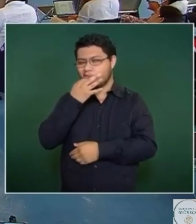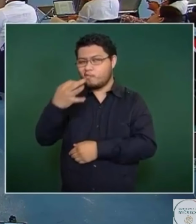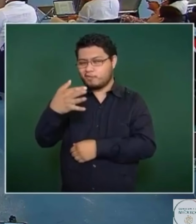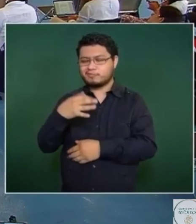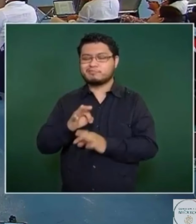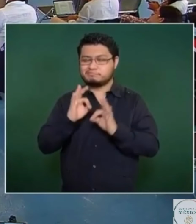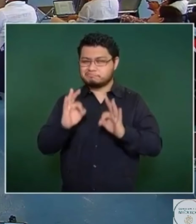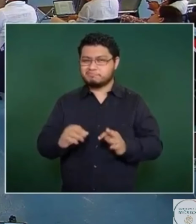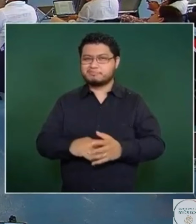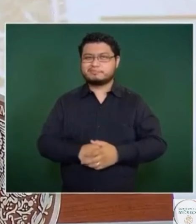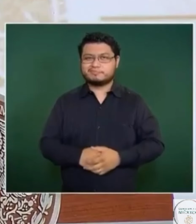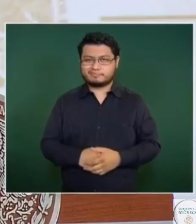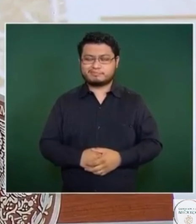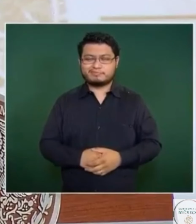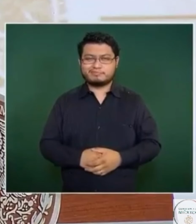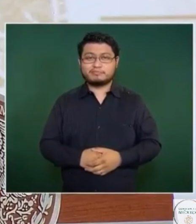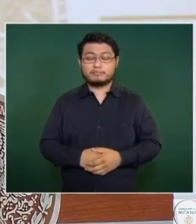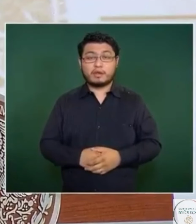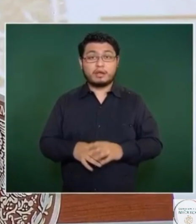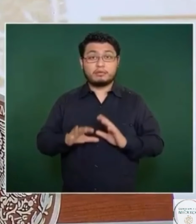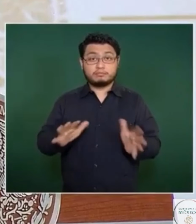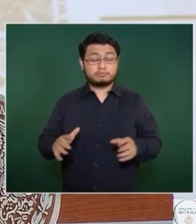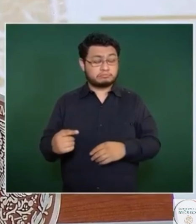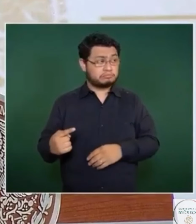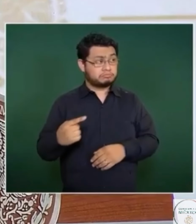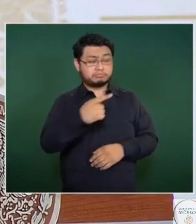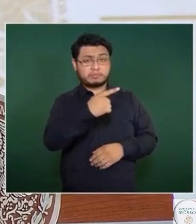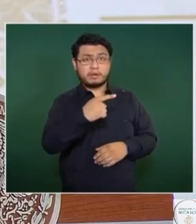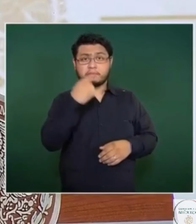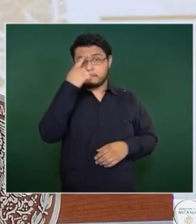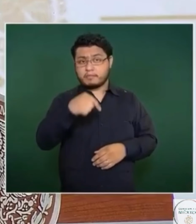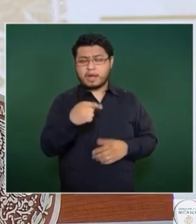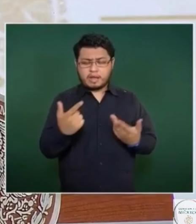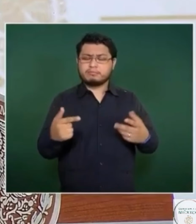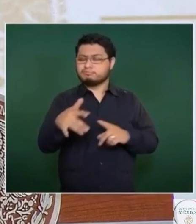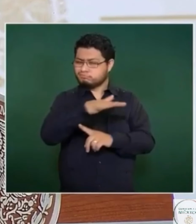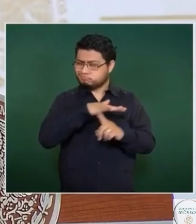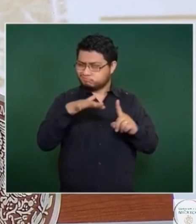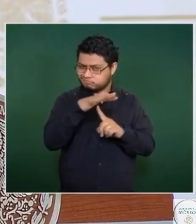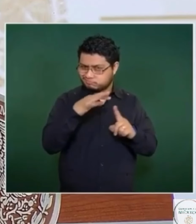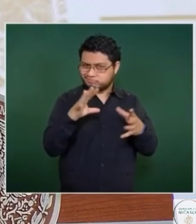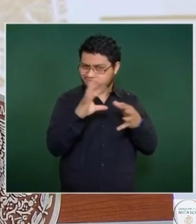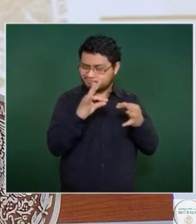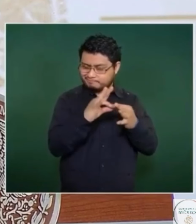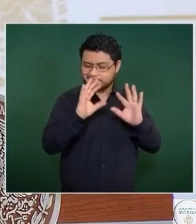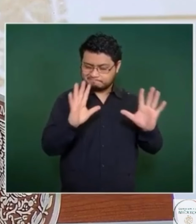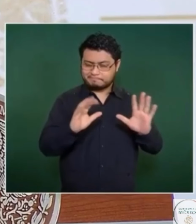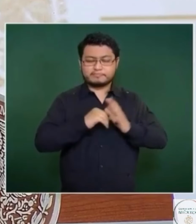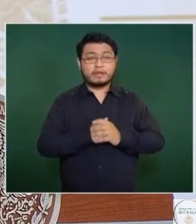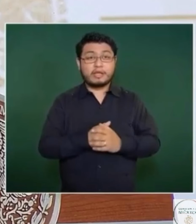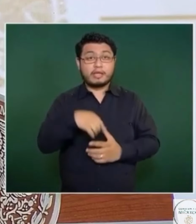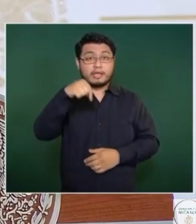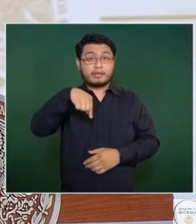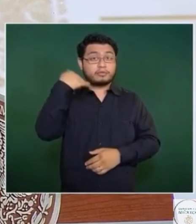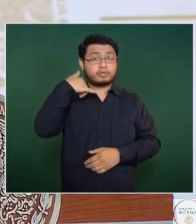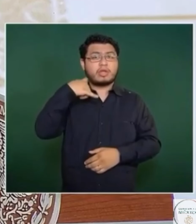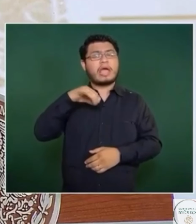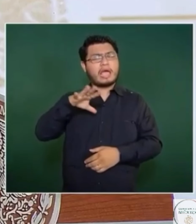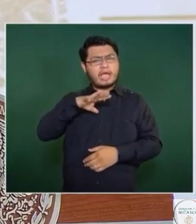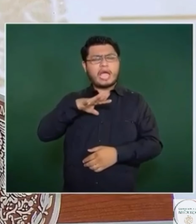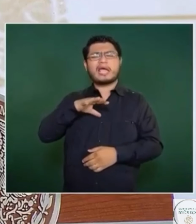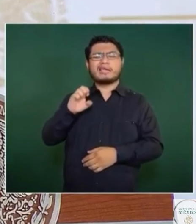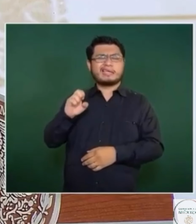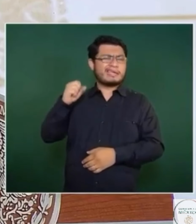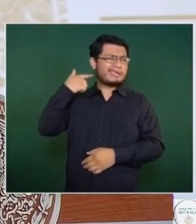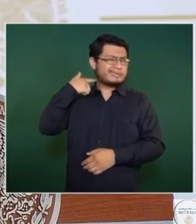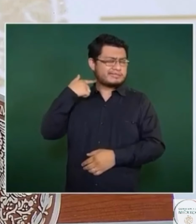favor. El Gran Parque de la Plancha, para poner un poquito en contexto, aquí en Yucatán existe una exestación de